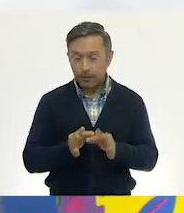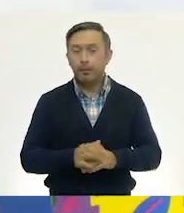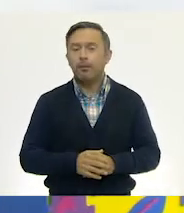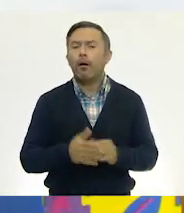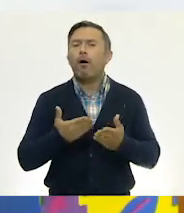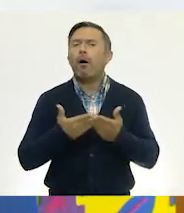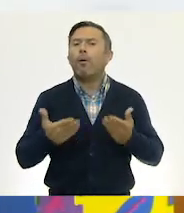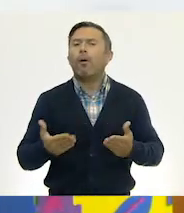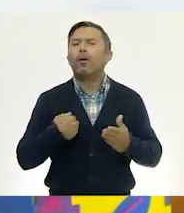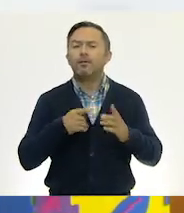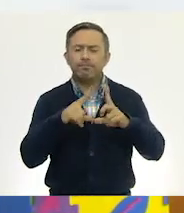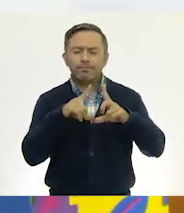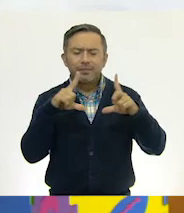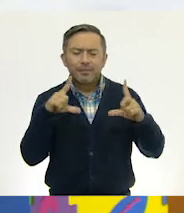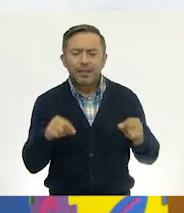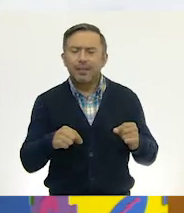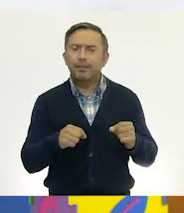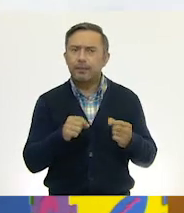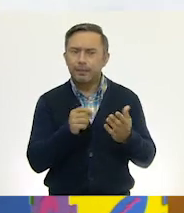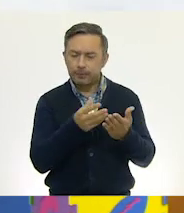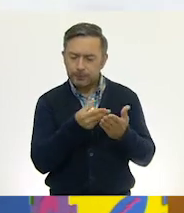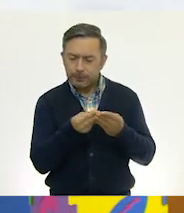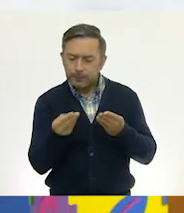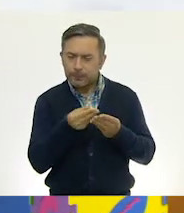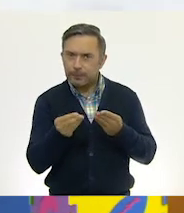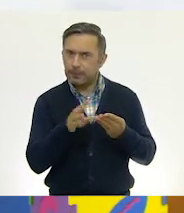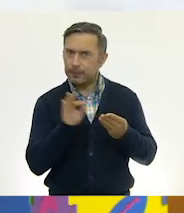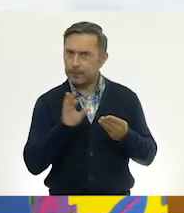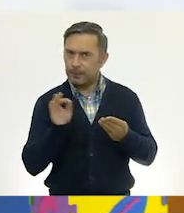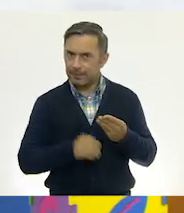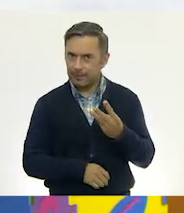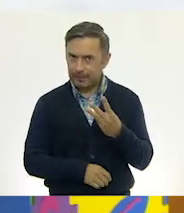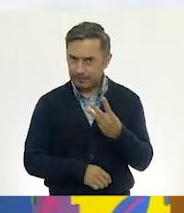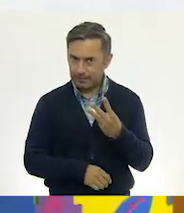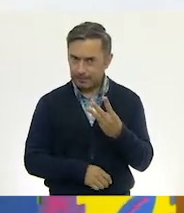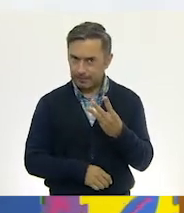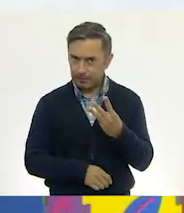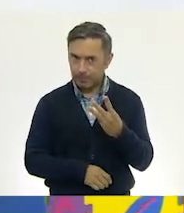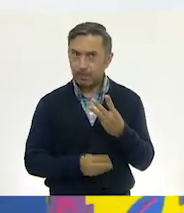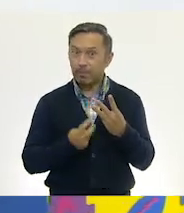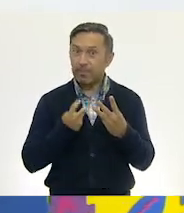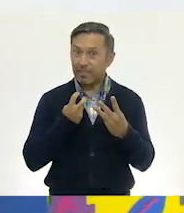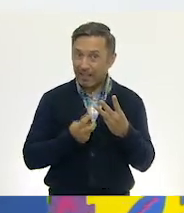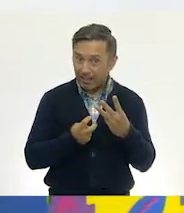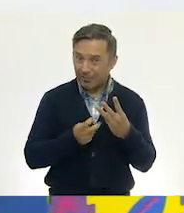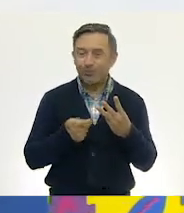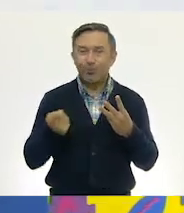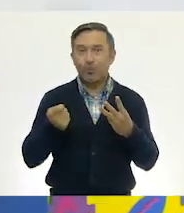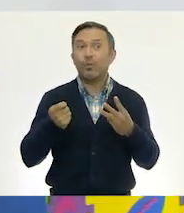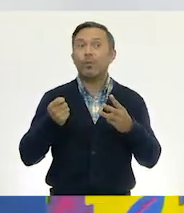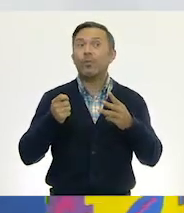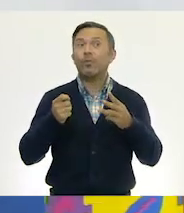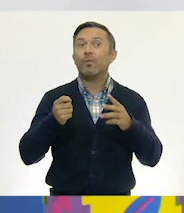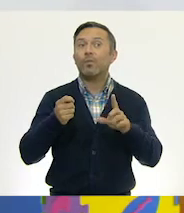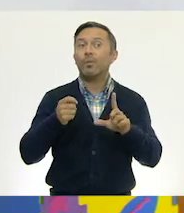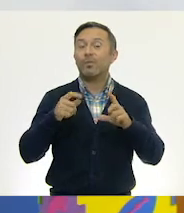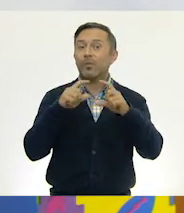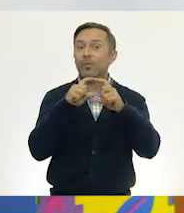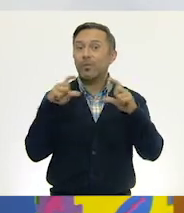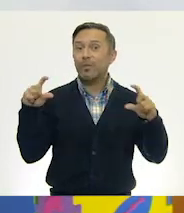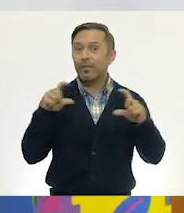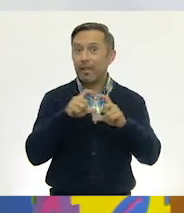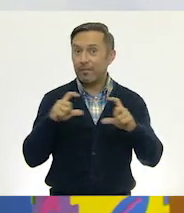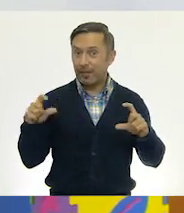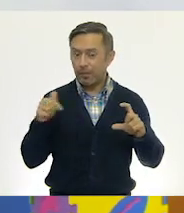tres tarjetas y con esas tarjetas vamos a ir llenando nuestros tableros porque también vamos a utilizar